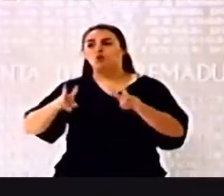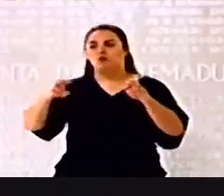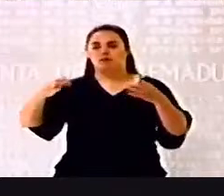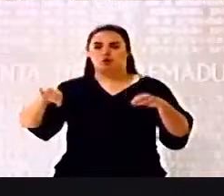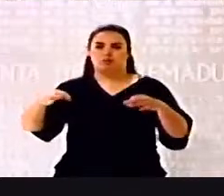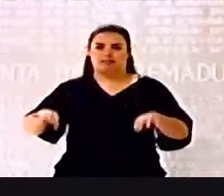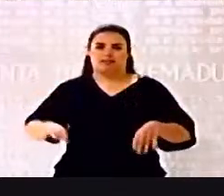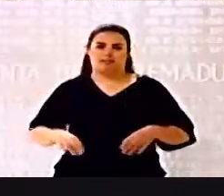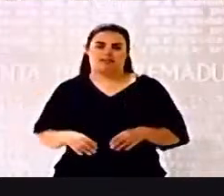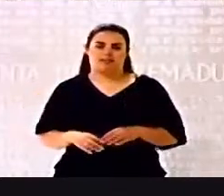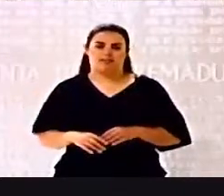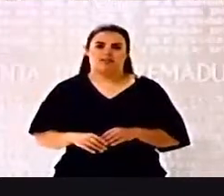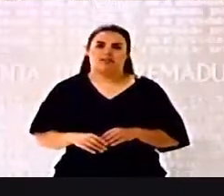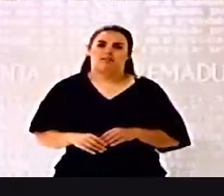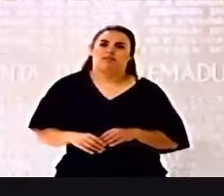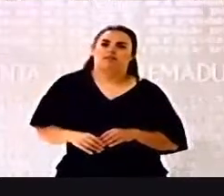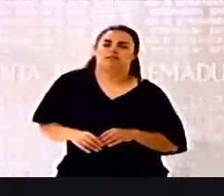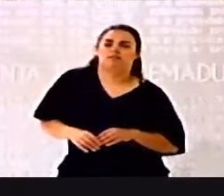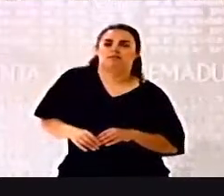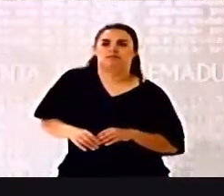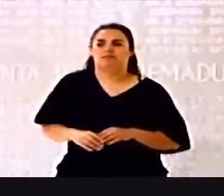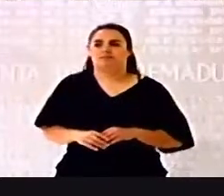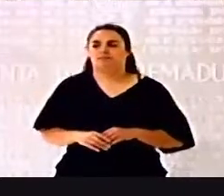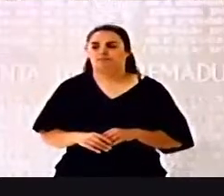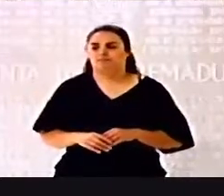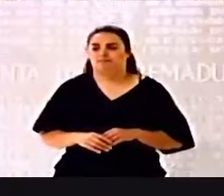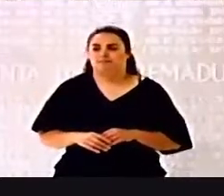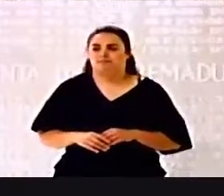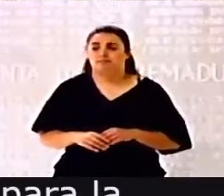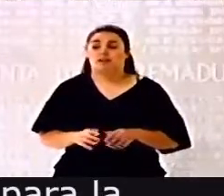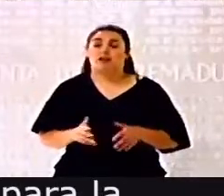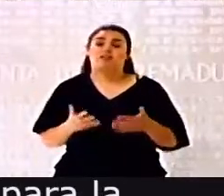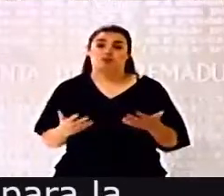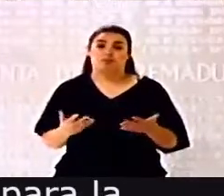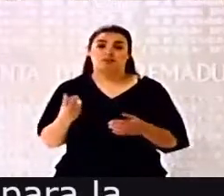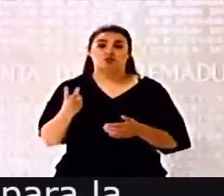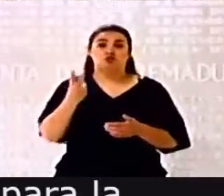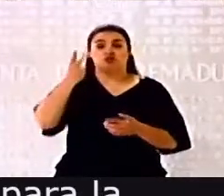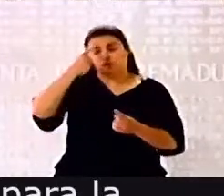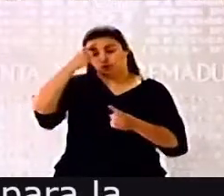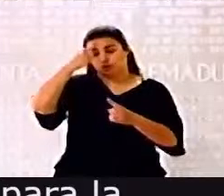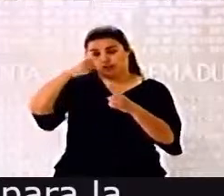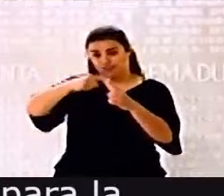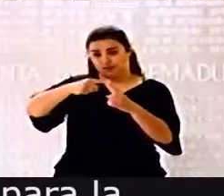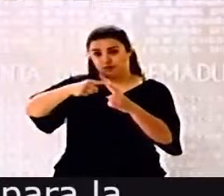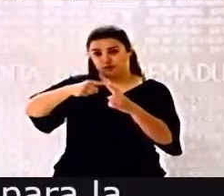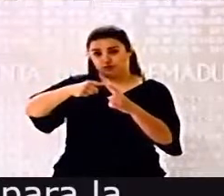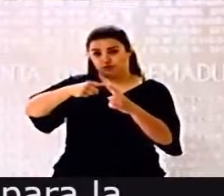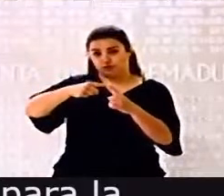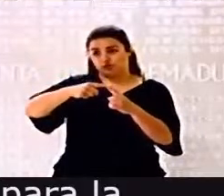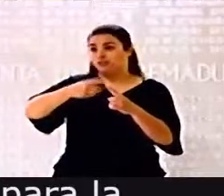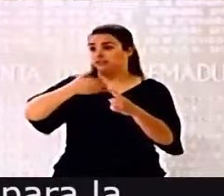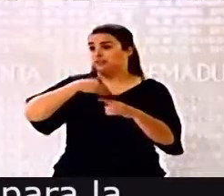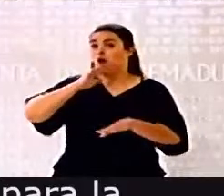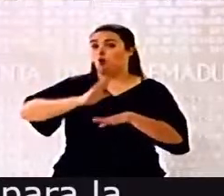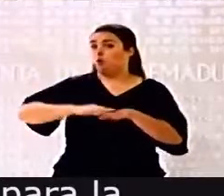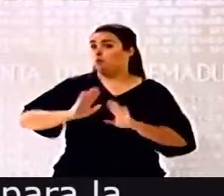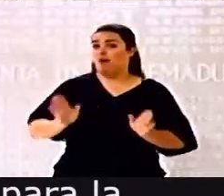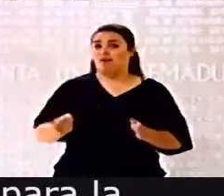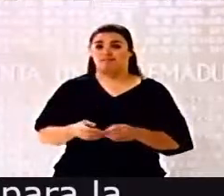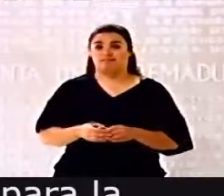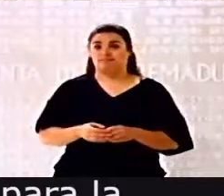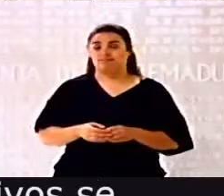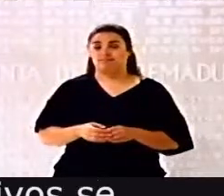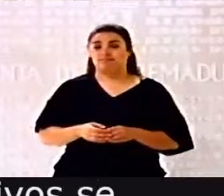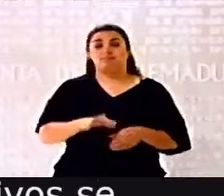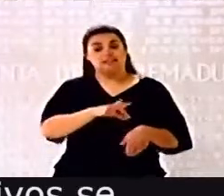normalidad. Por lo tanto, esos dos objetivos se cumplen.